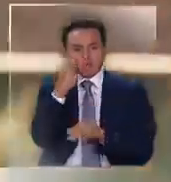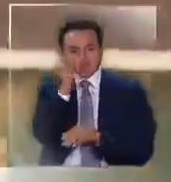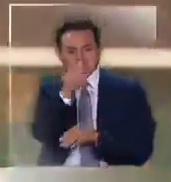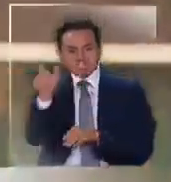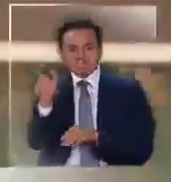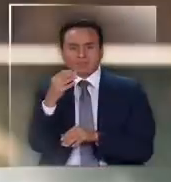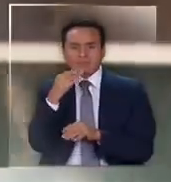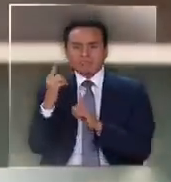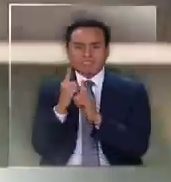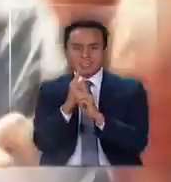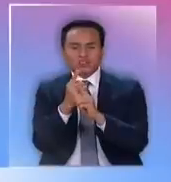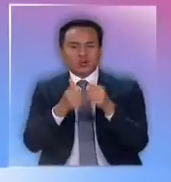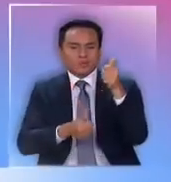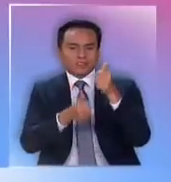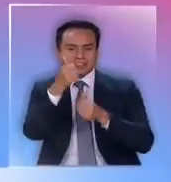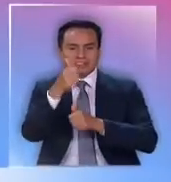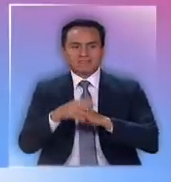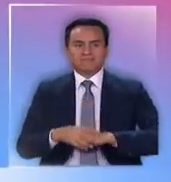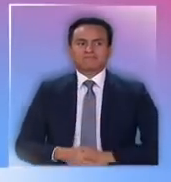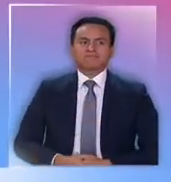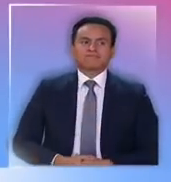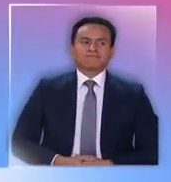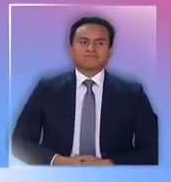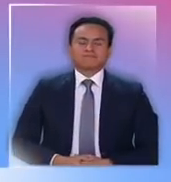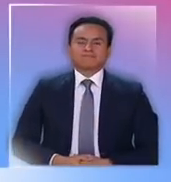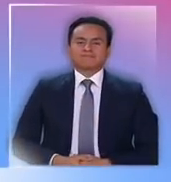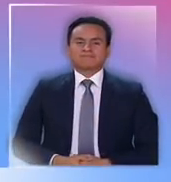conocidos guiando la competencia.